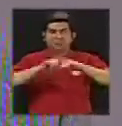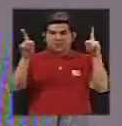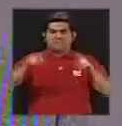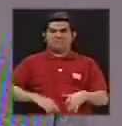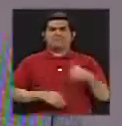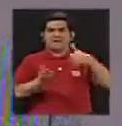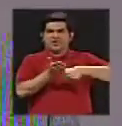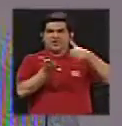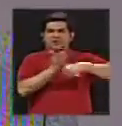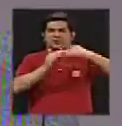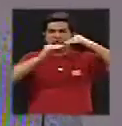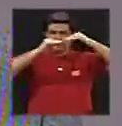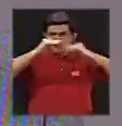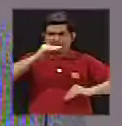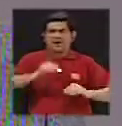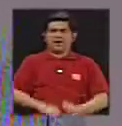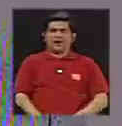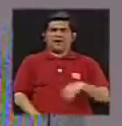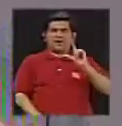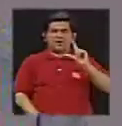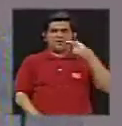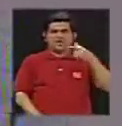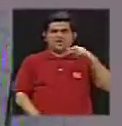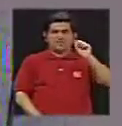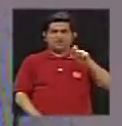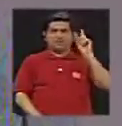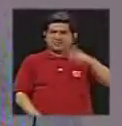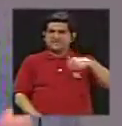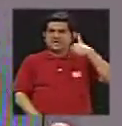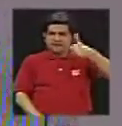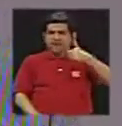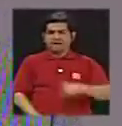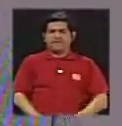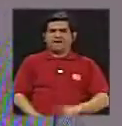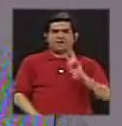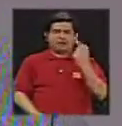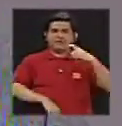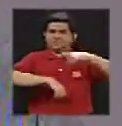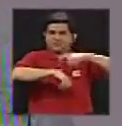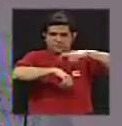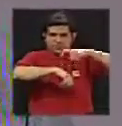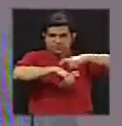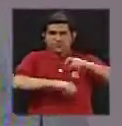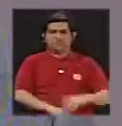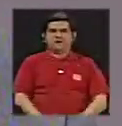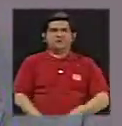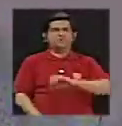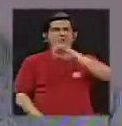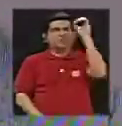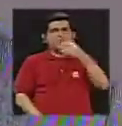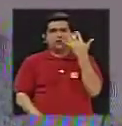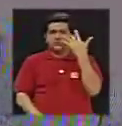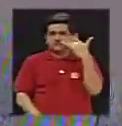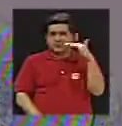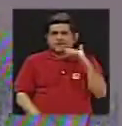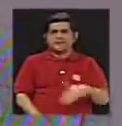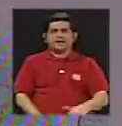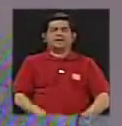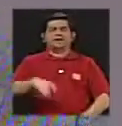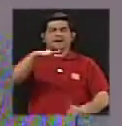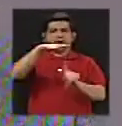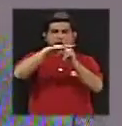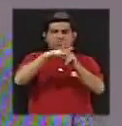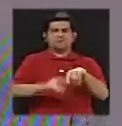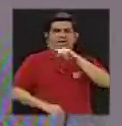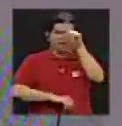una votación baja. Don Guillermo debiera ganar en la segunda ronda con porcentajes parecidos a los que aparece